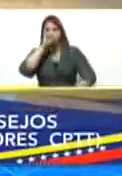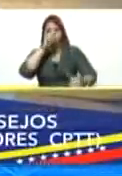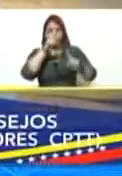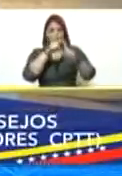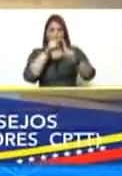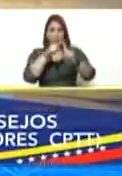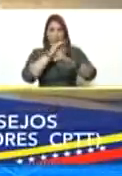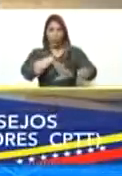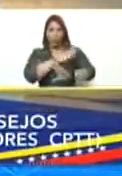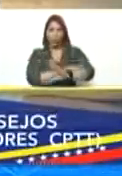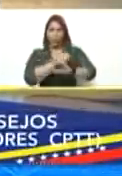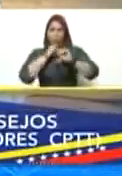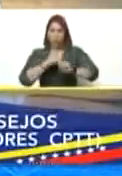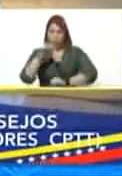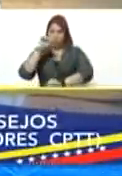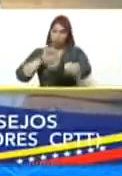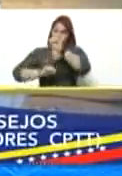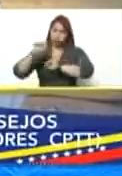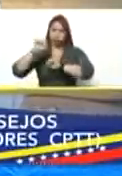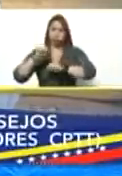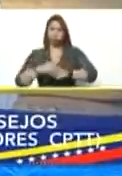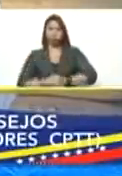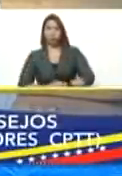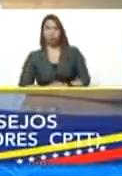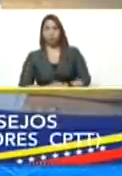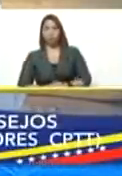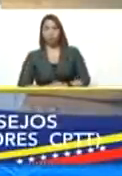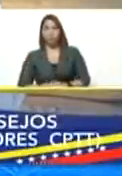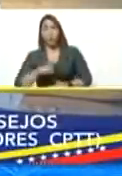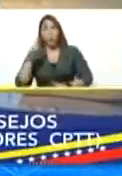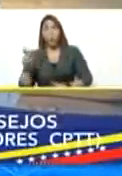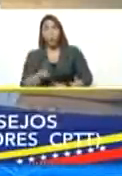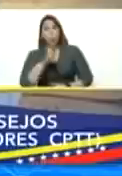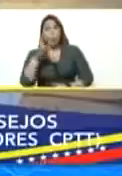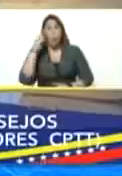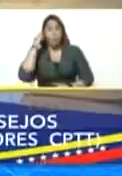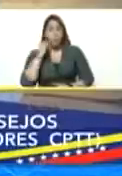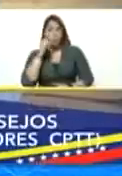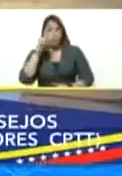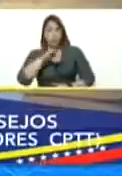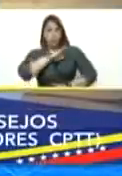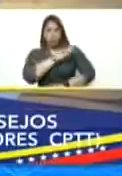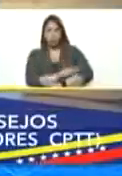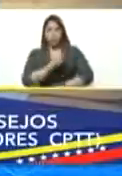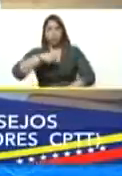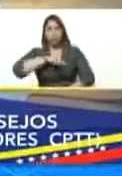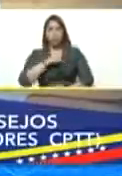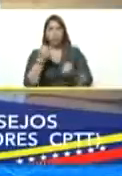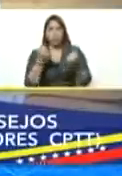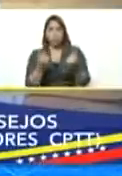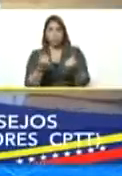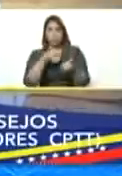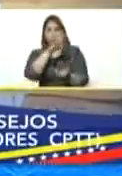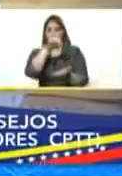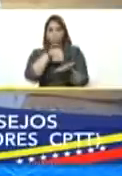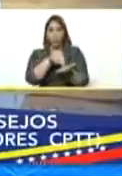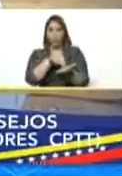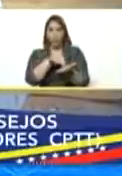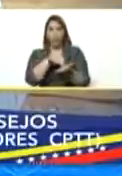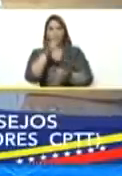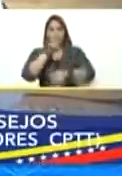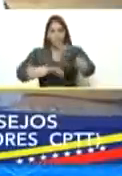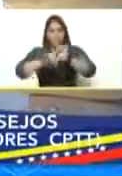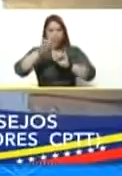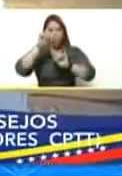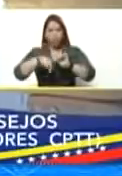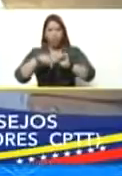fuertes: defender el uso del Bolívar y fortalecer nuestra moneda nacional, y defender